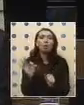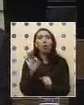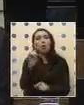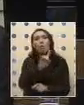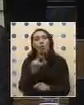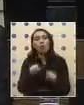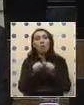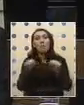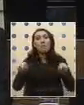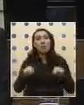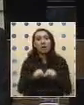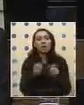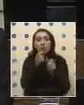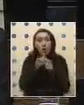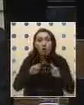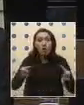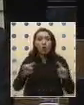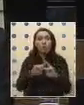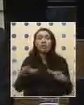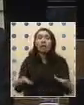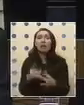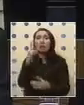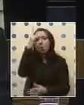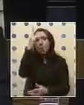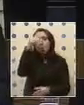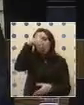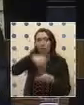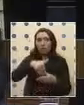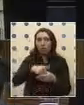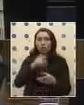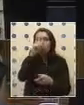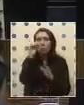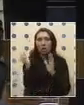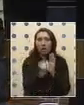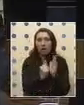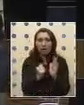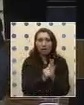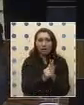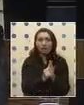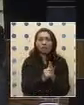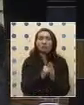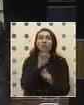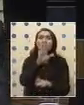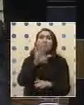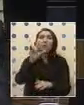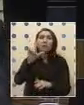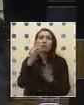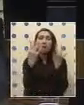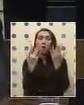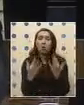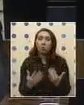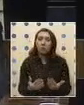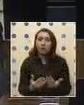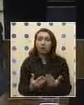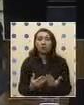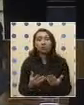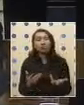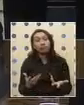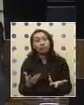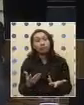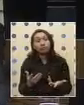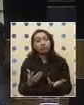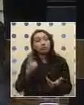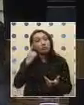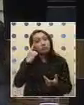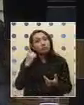no la Mesa o los comités de que se haga en una sola votación un artículo de 57 numerales, me parece